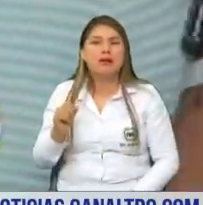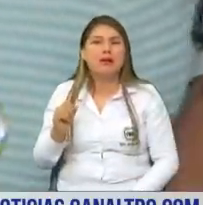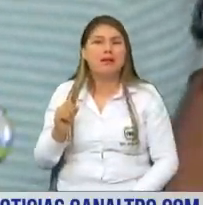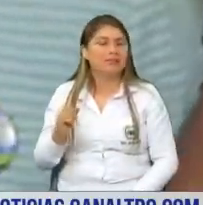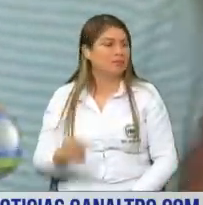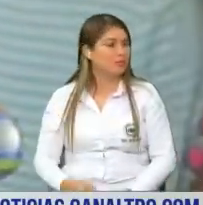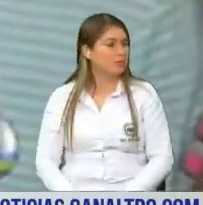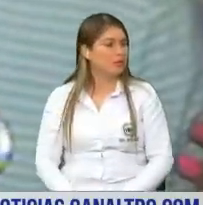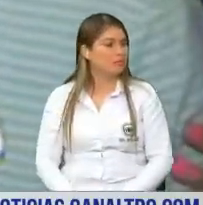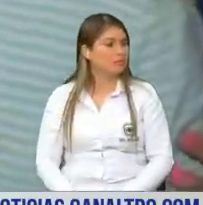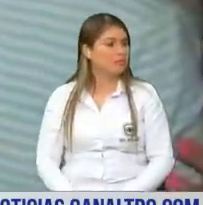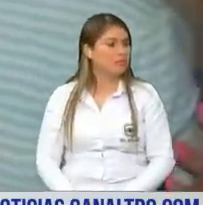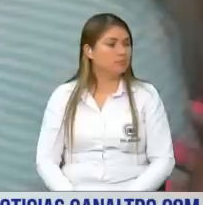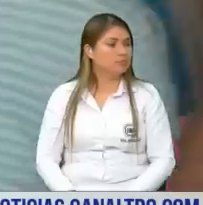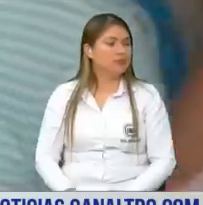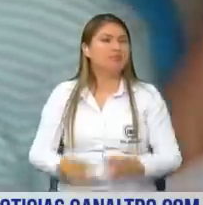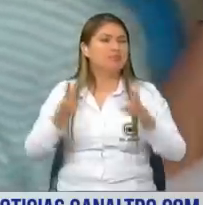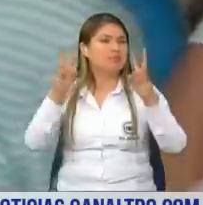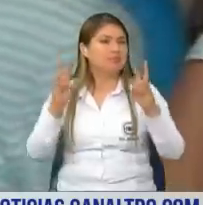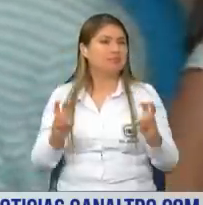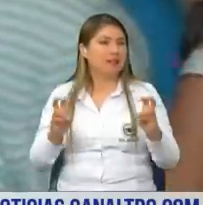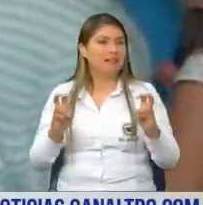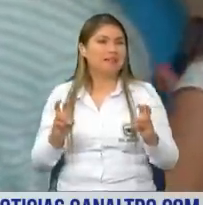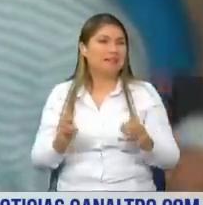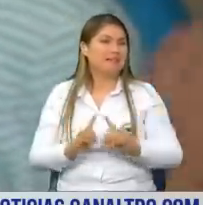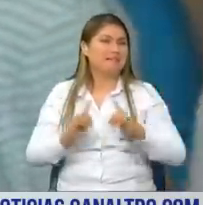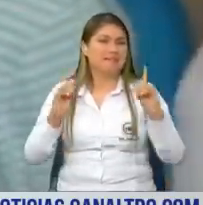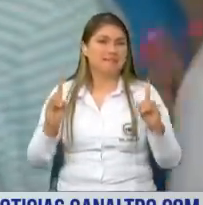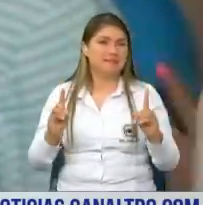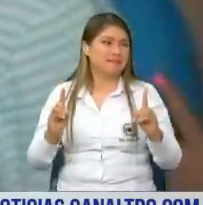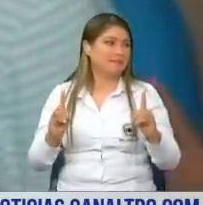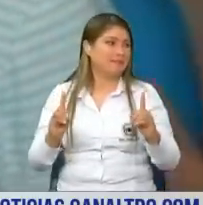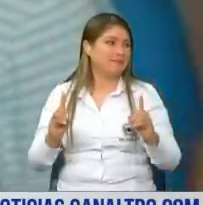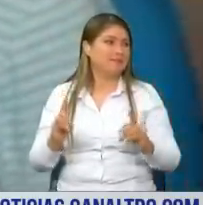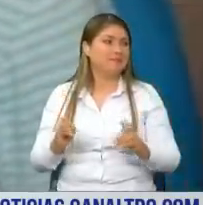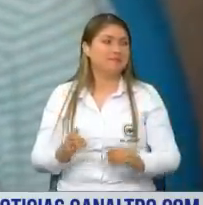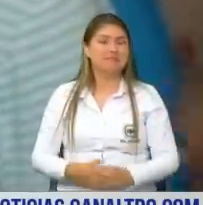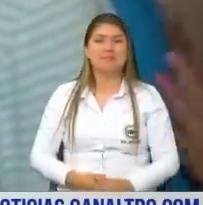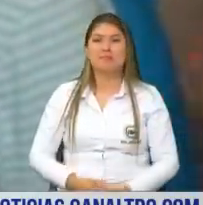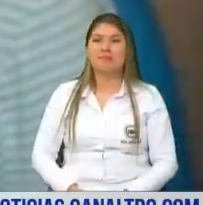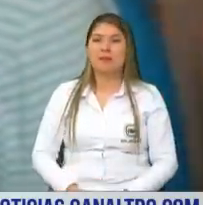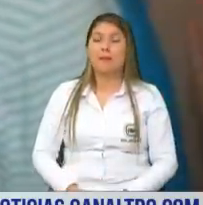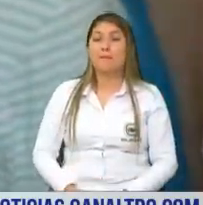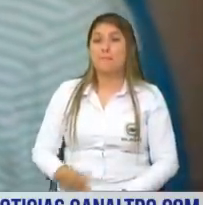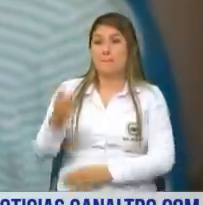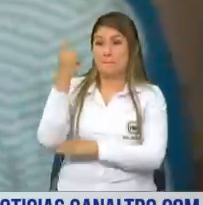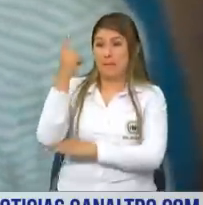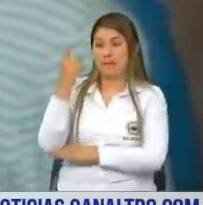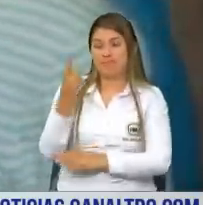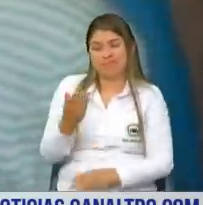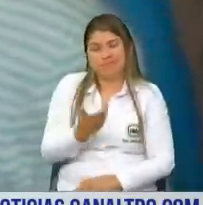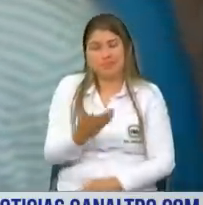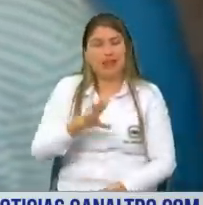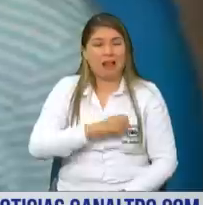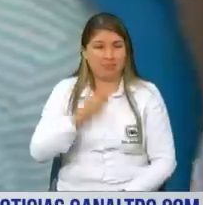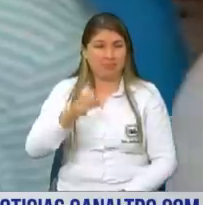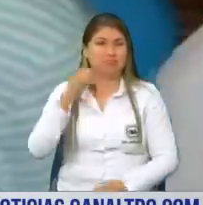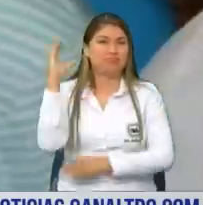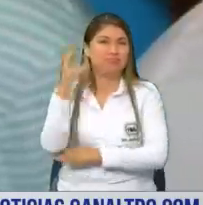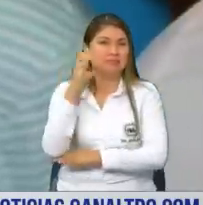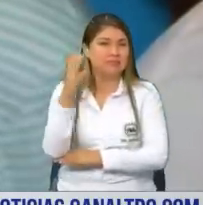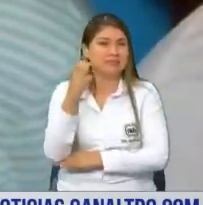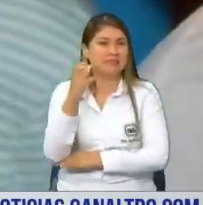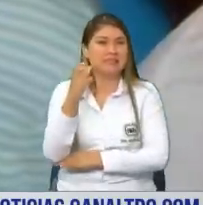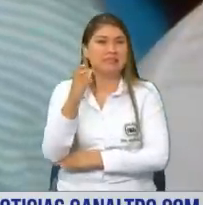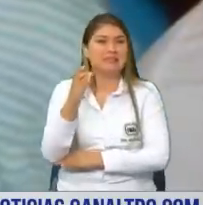visitó su trono en sus temas didácticos es una manera diferente ya la política lamentablemente en colombia ha sido como